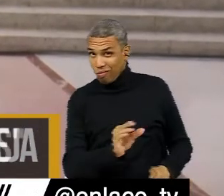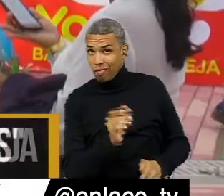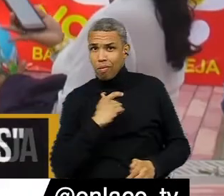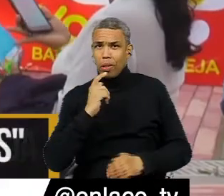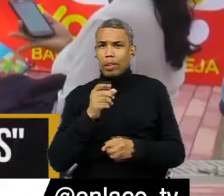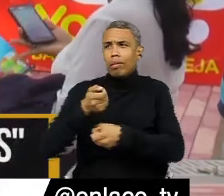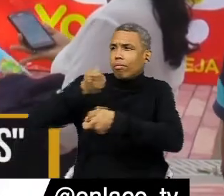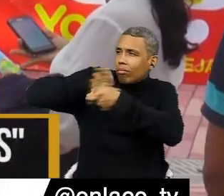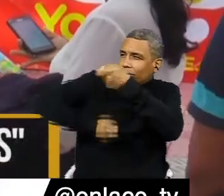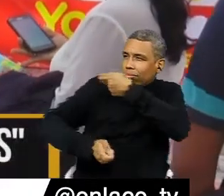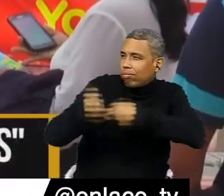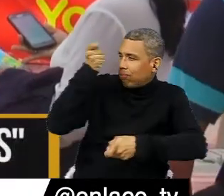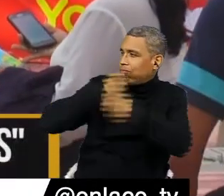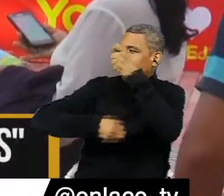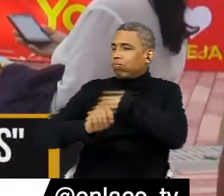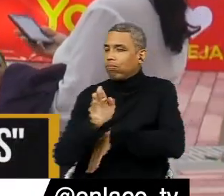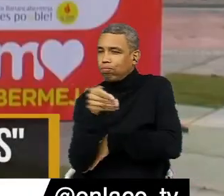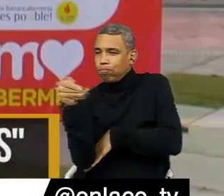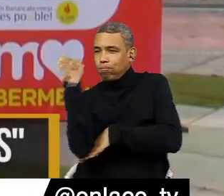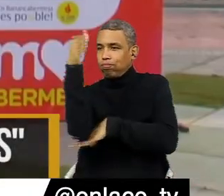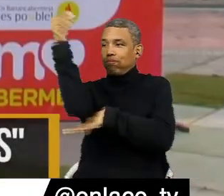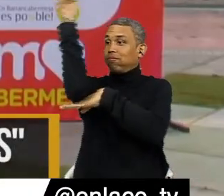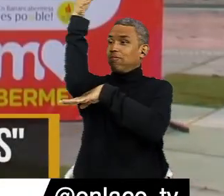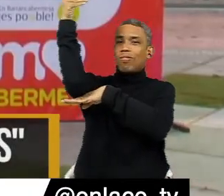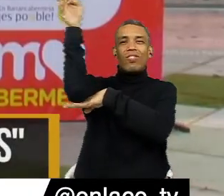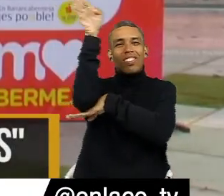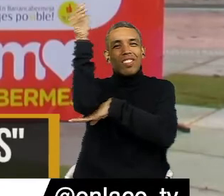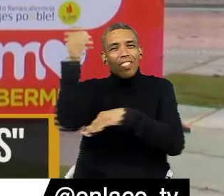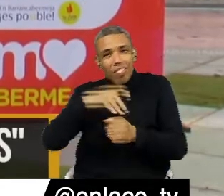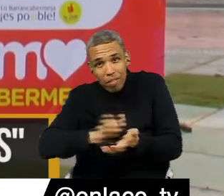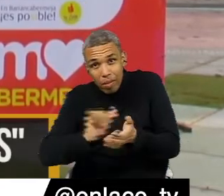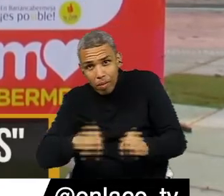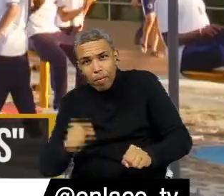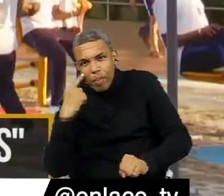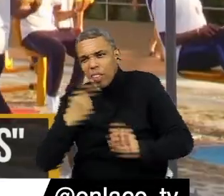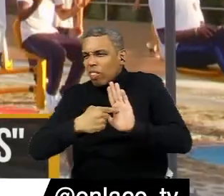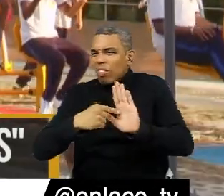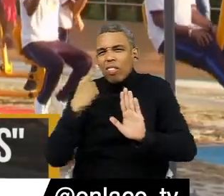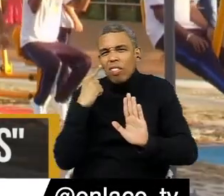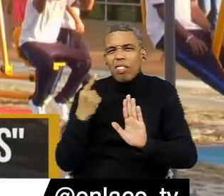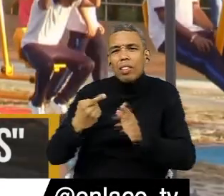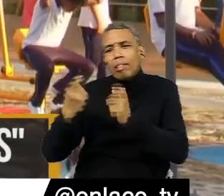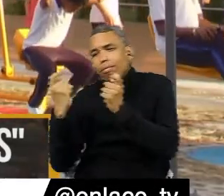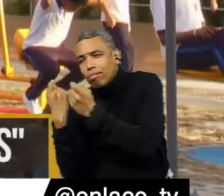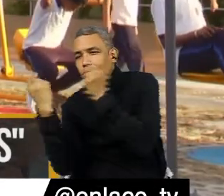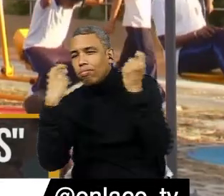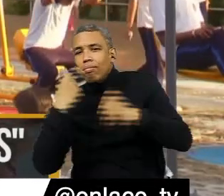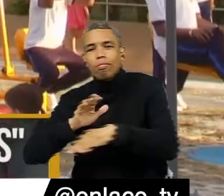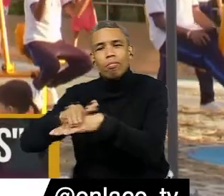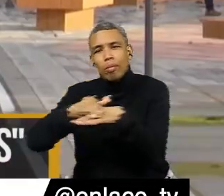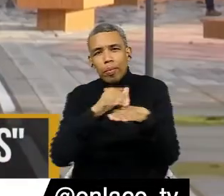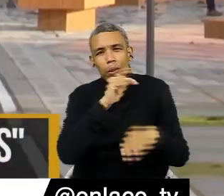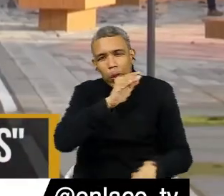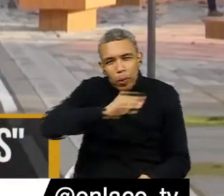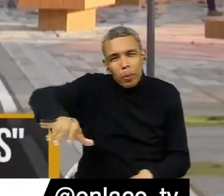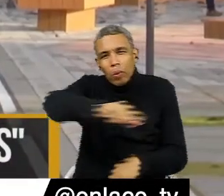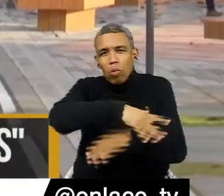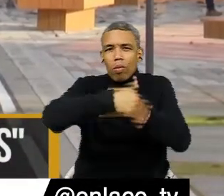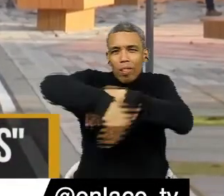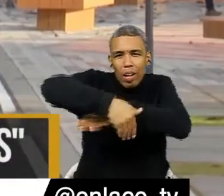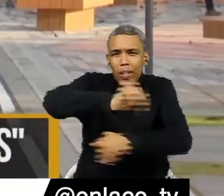actividades. El anuncio lo hizo en el marco del lanzamiento de la campaña denominada Espacio para Todos, que busca garantizar el espacio público y así recuperar